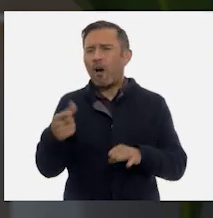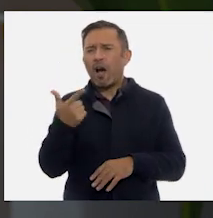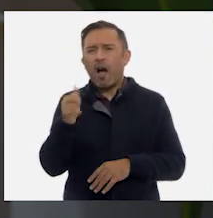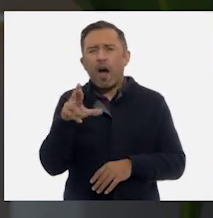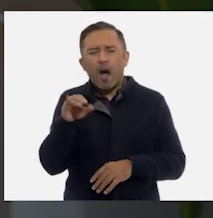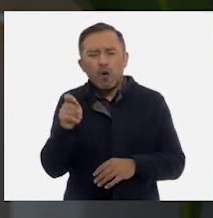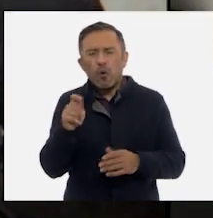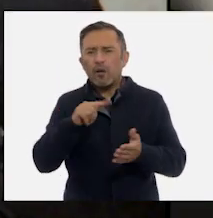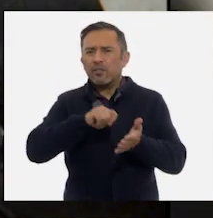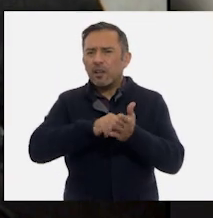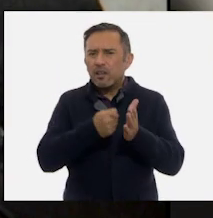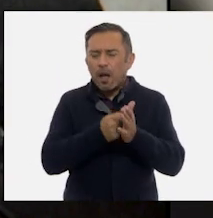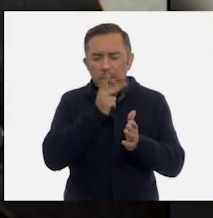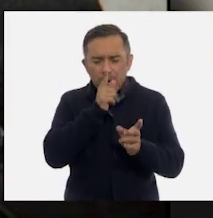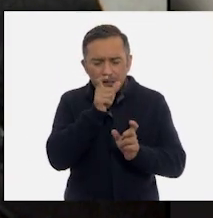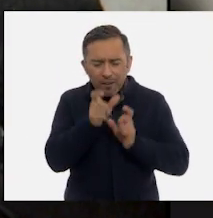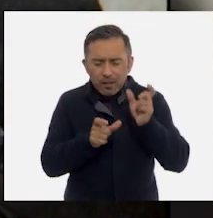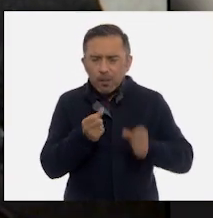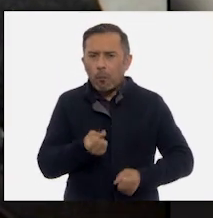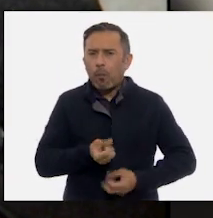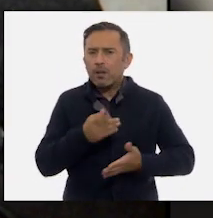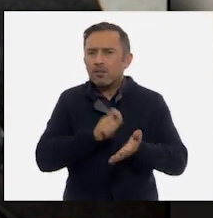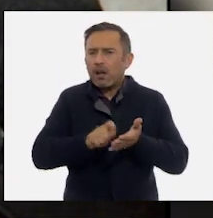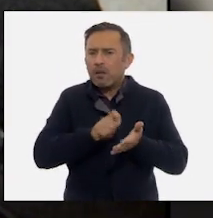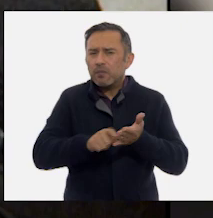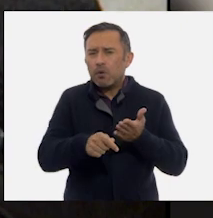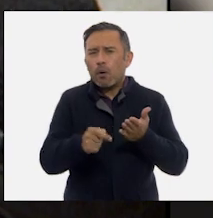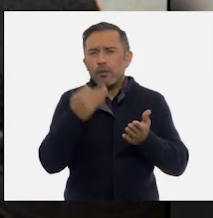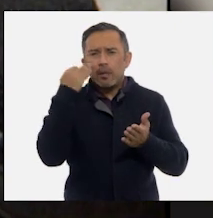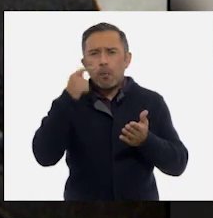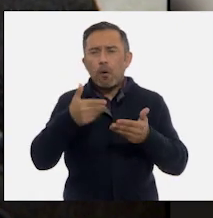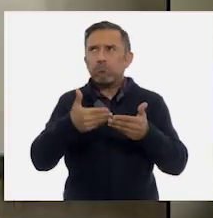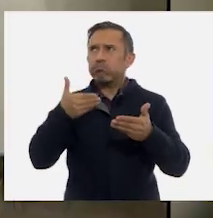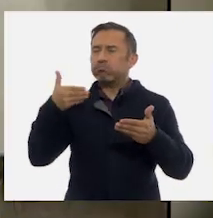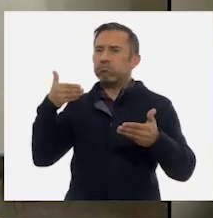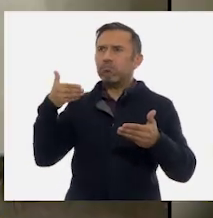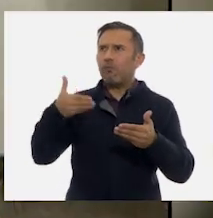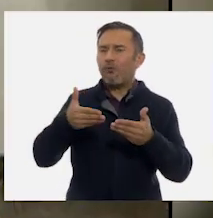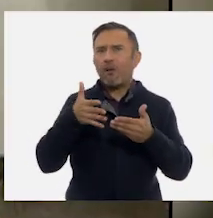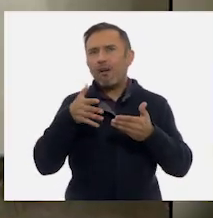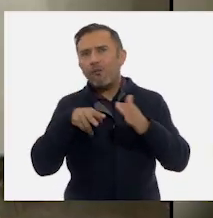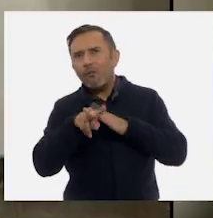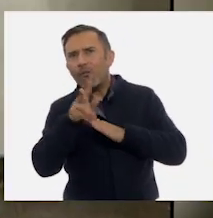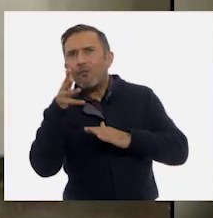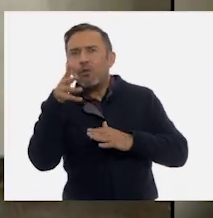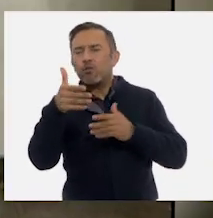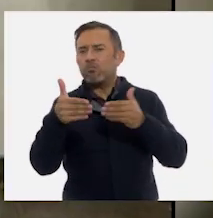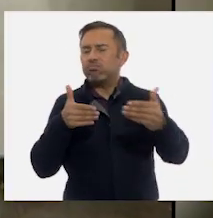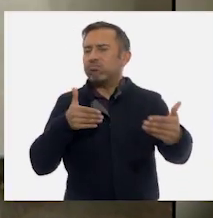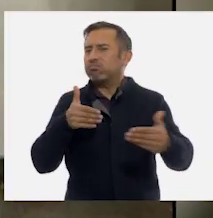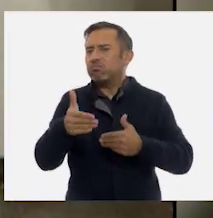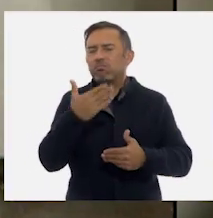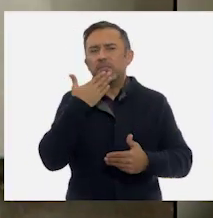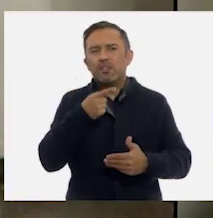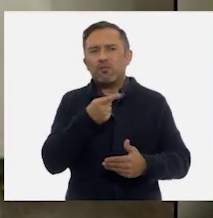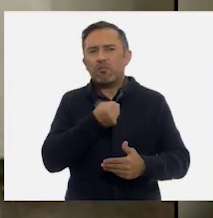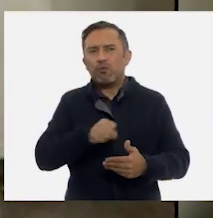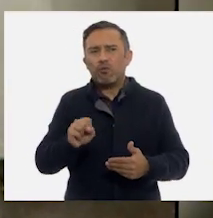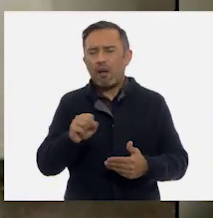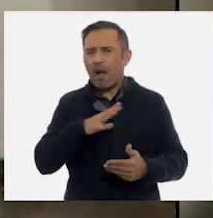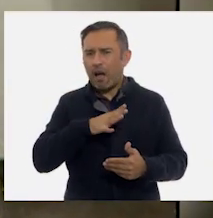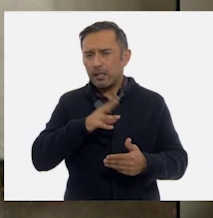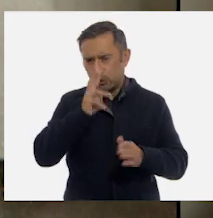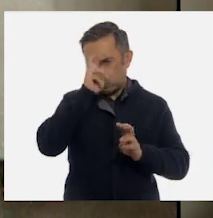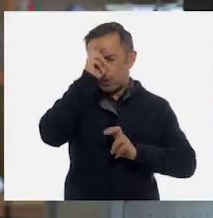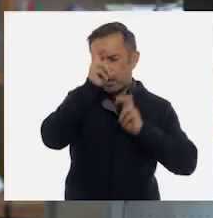los recursos poéticos, hace lo que quiere con el tiempo y es verosímil. Tiene elementos surrealistas, pero no se queda en